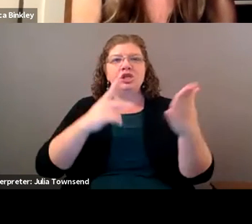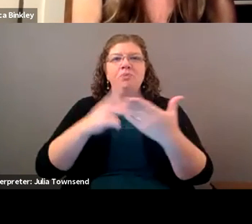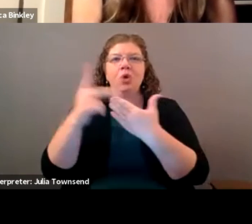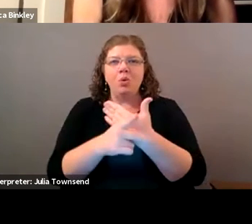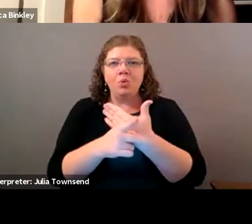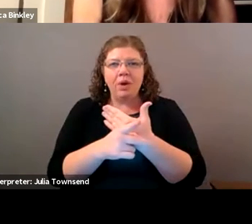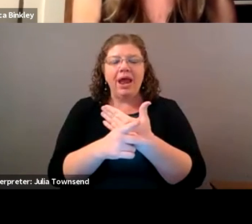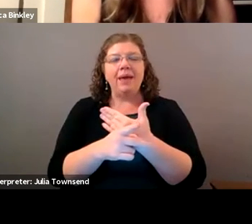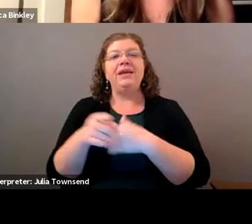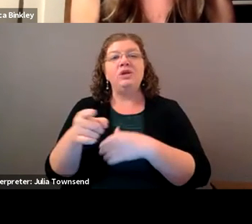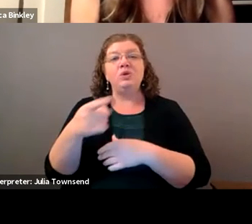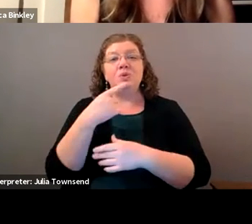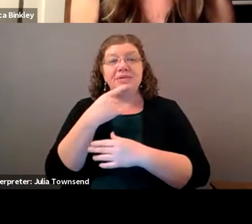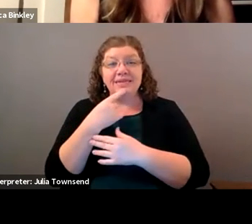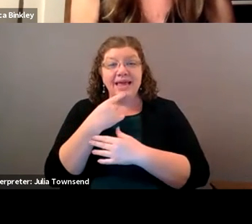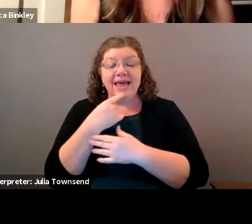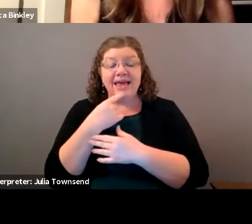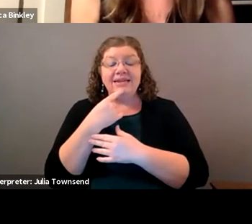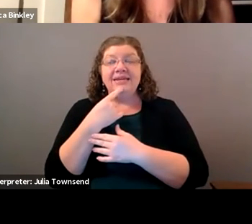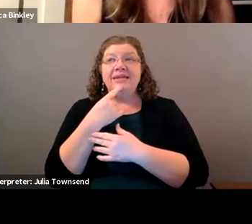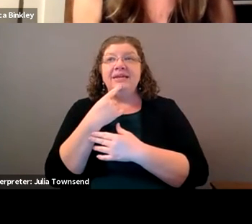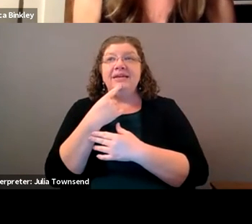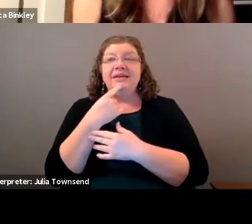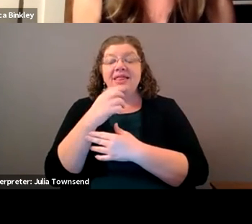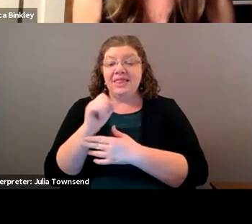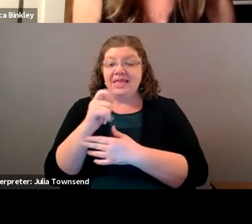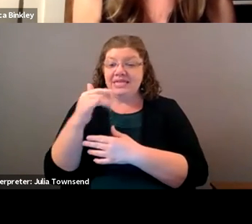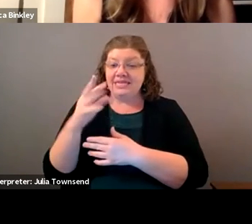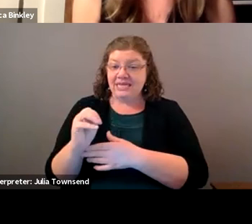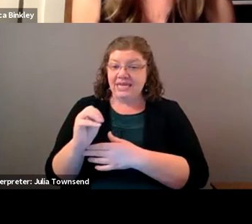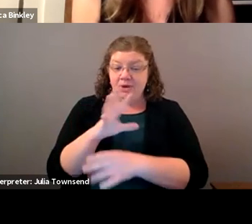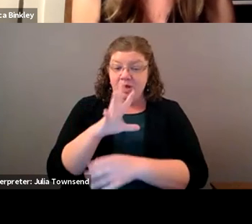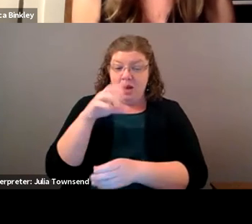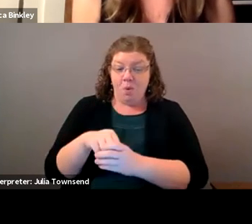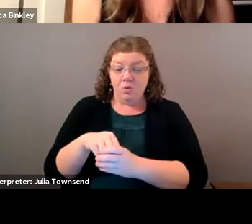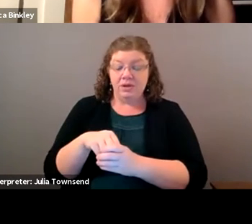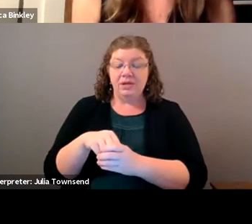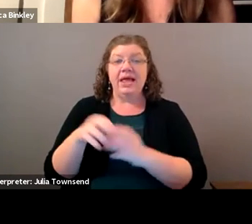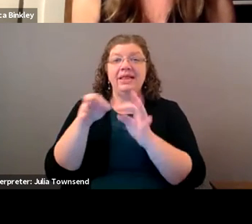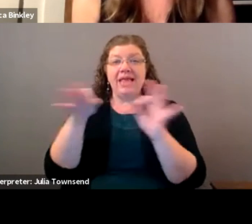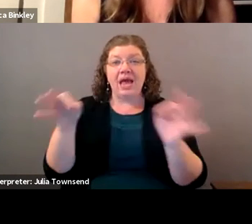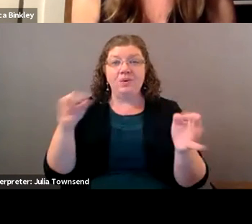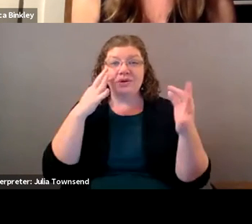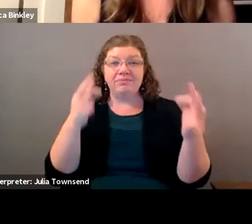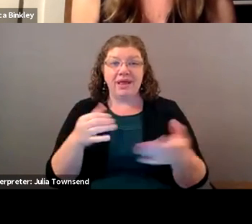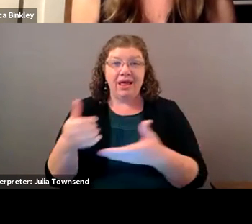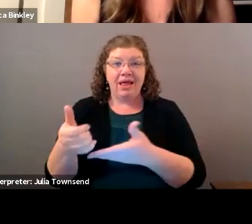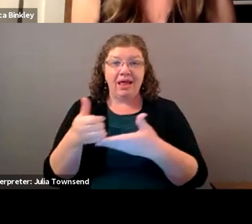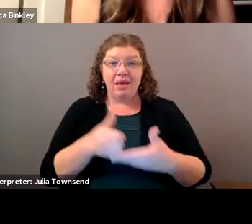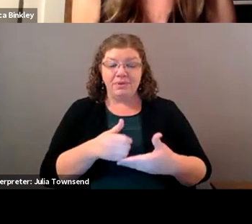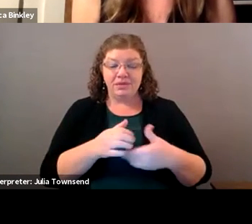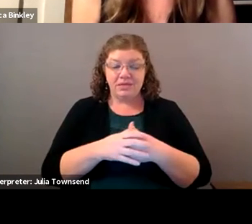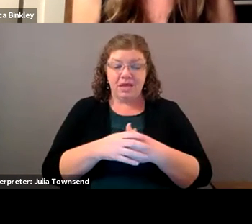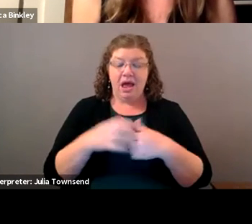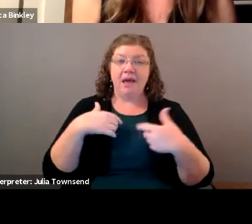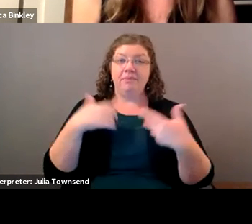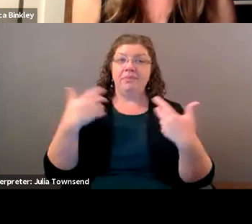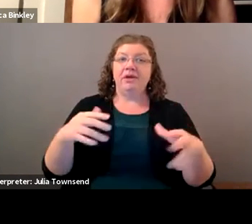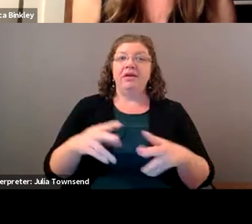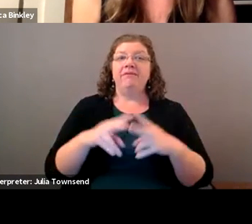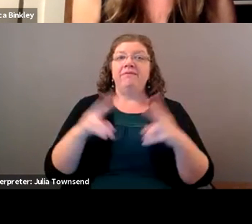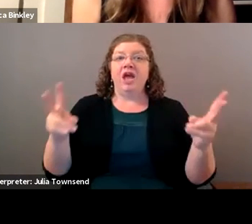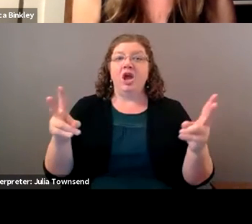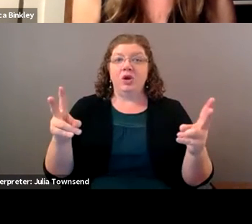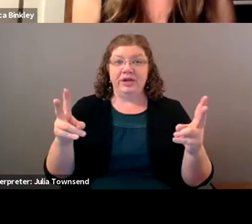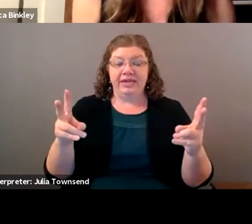visualizando el programa, y como usted dijo, la porción de STEAM ayuda con la adquisición del lenguaje. Entonces,